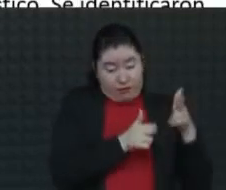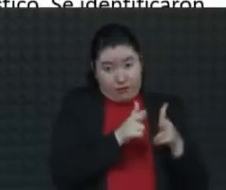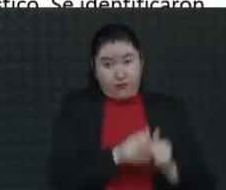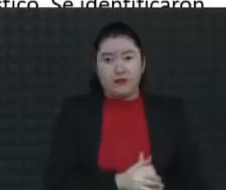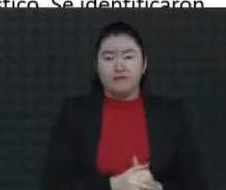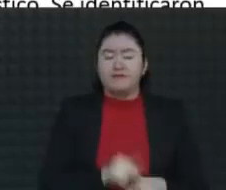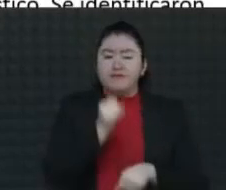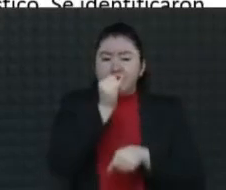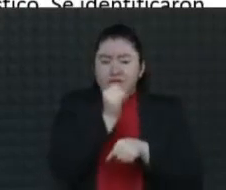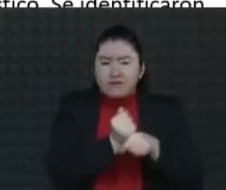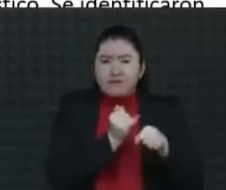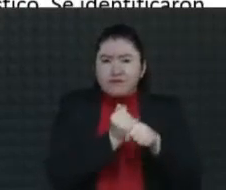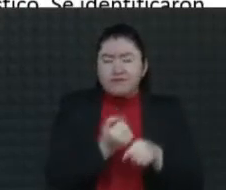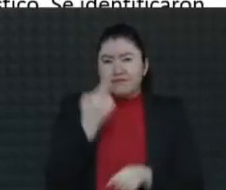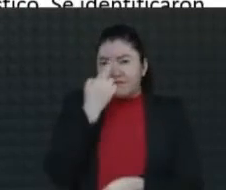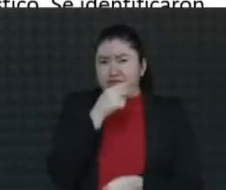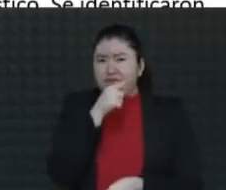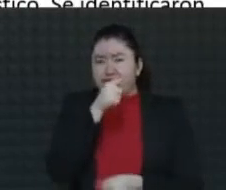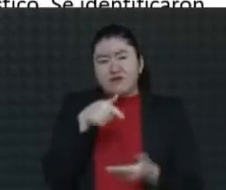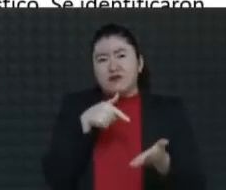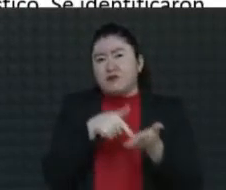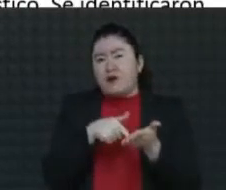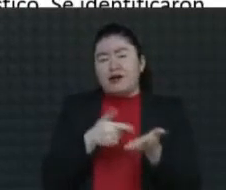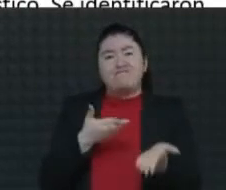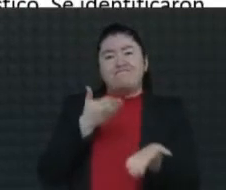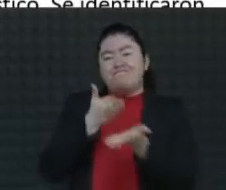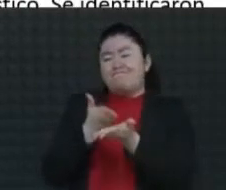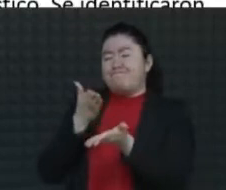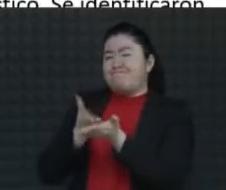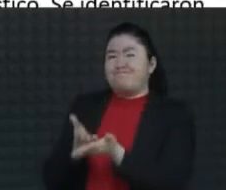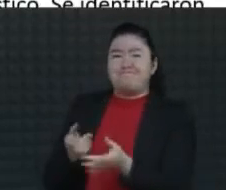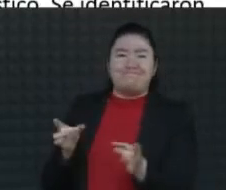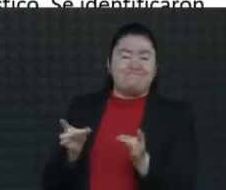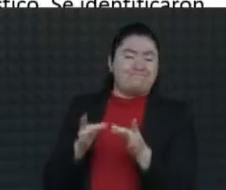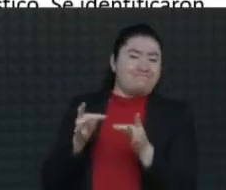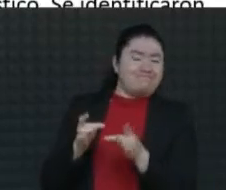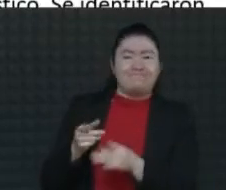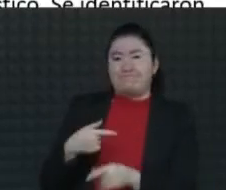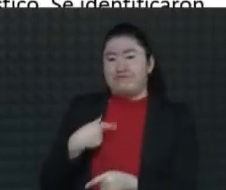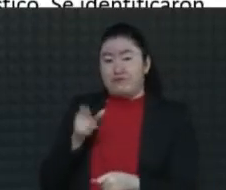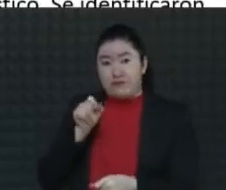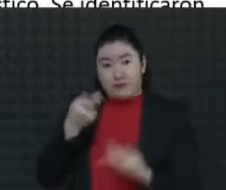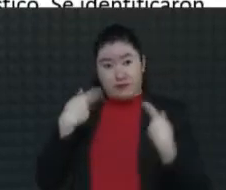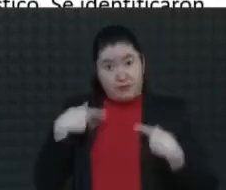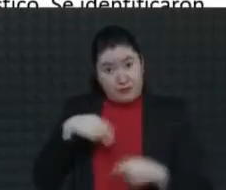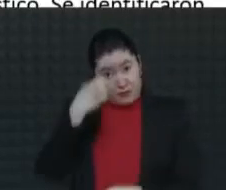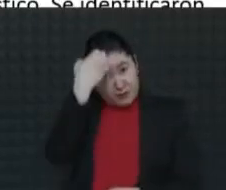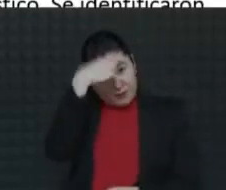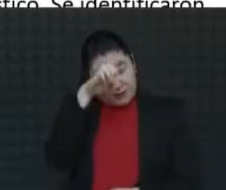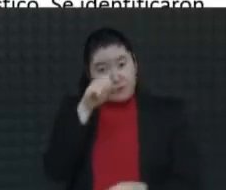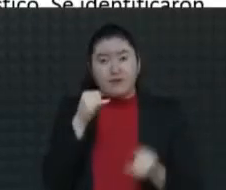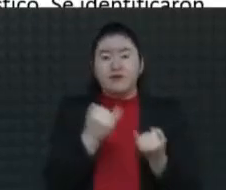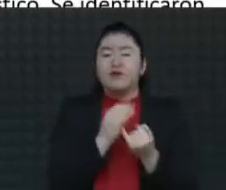en el sitio incorpora diversas visitas al sitio por parte de varios expertos en la materia, incluyendo las